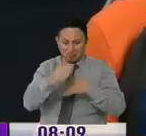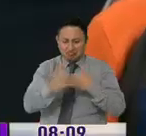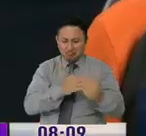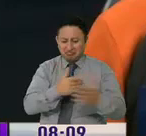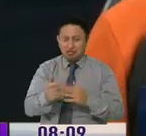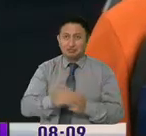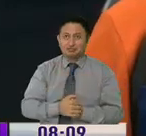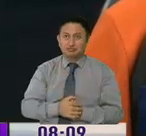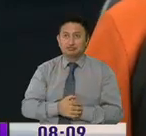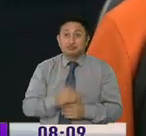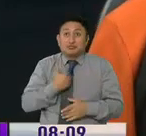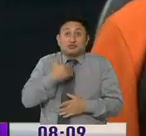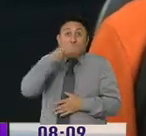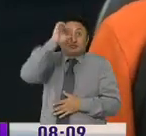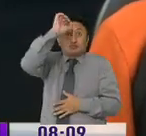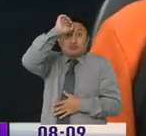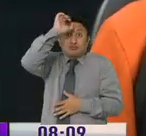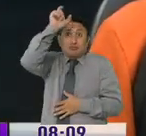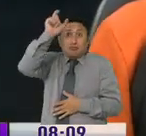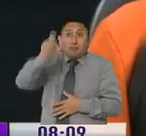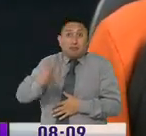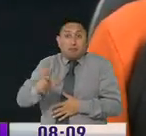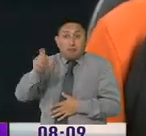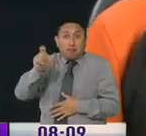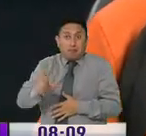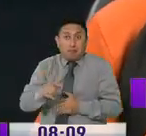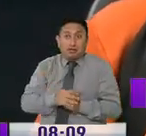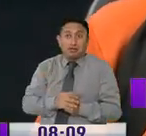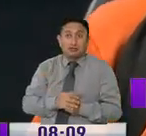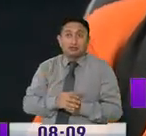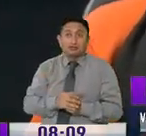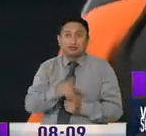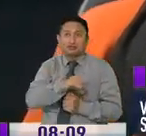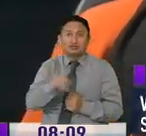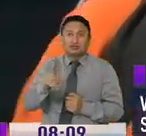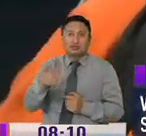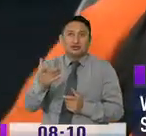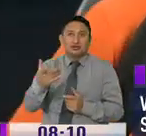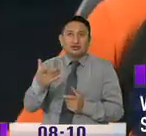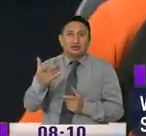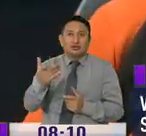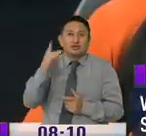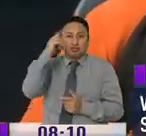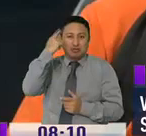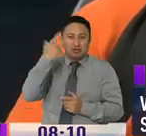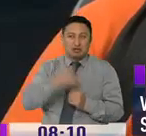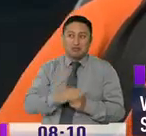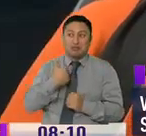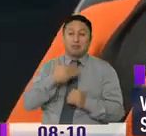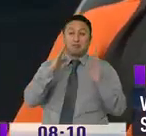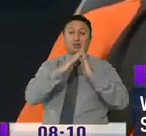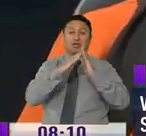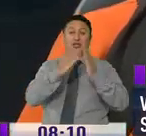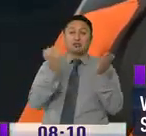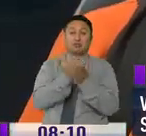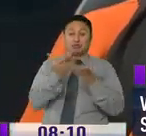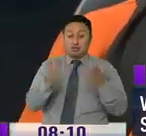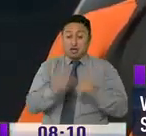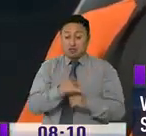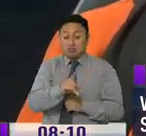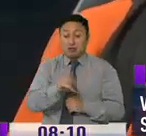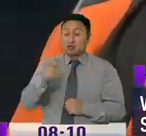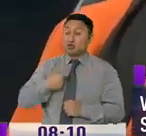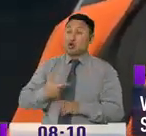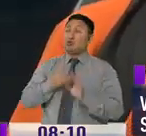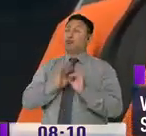Yo no sé también el concepto de las personas que me parece que no tienen, creen que sacando la basura de la casa ya son aseaditos, y no es